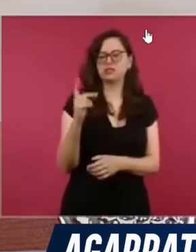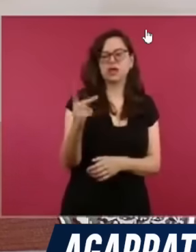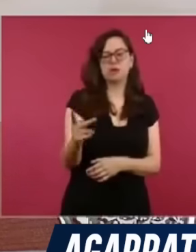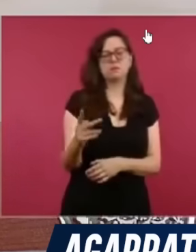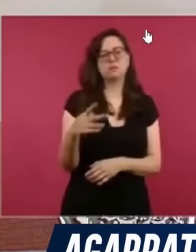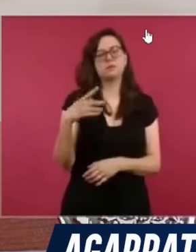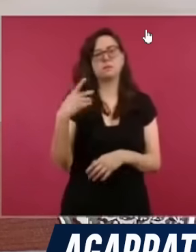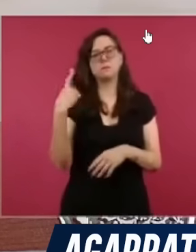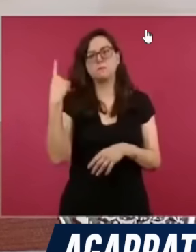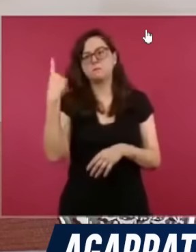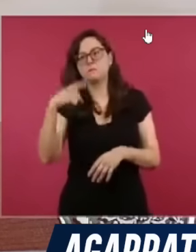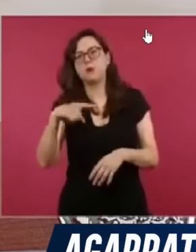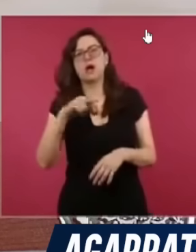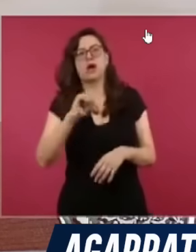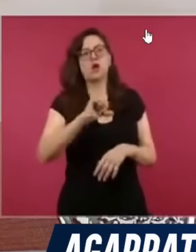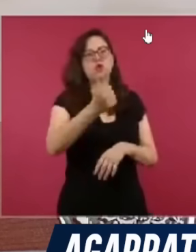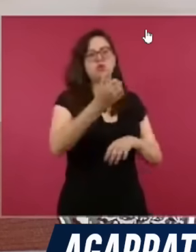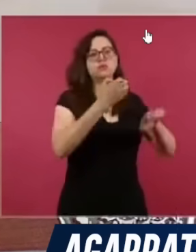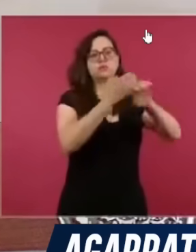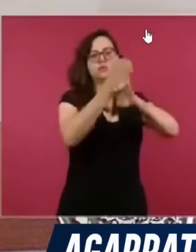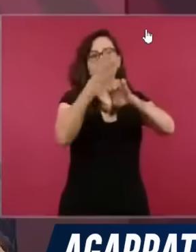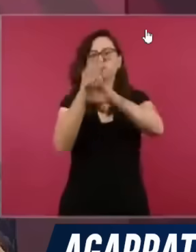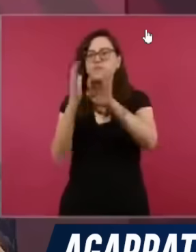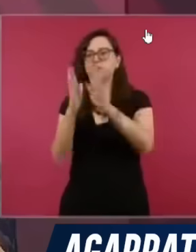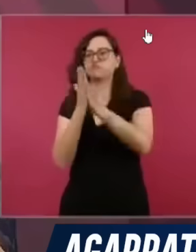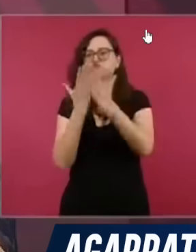estudiantes de educación